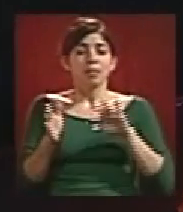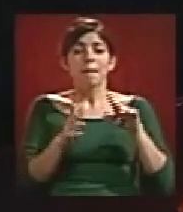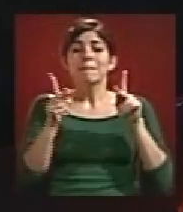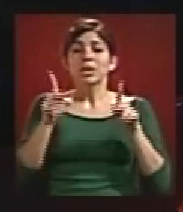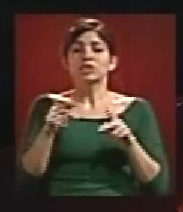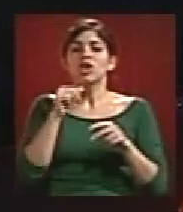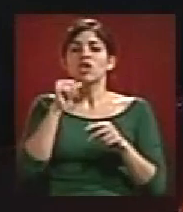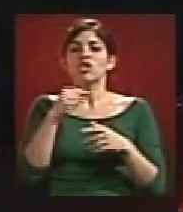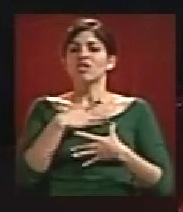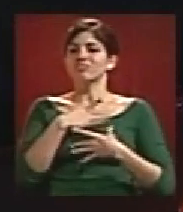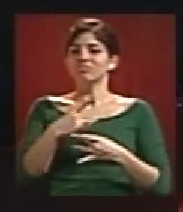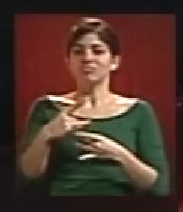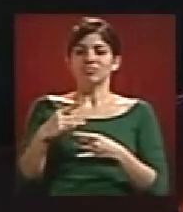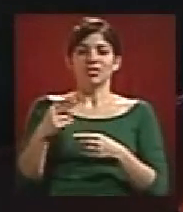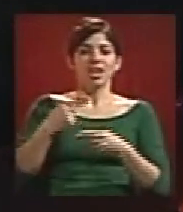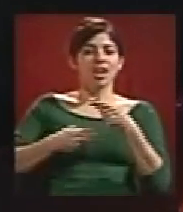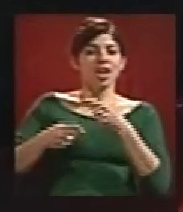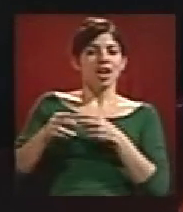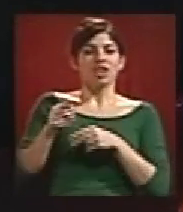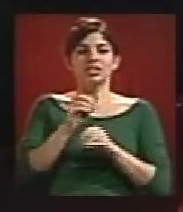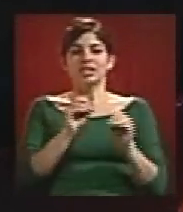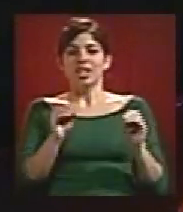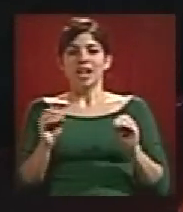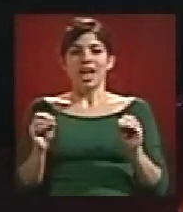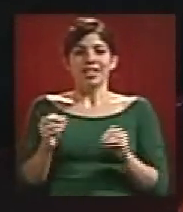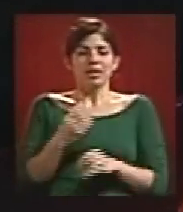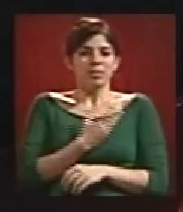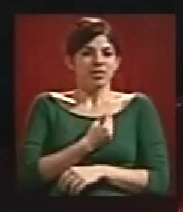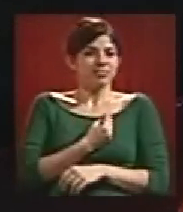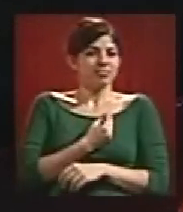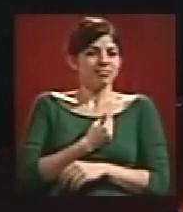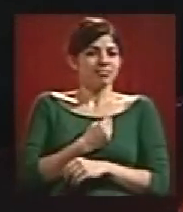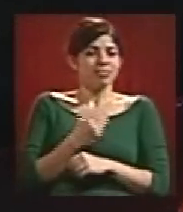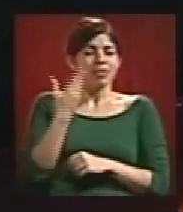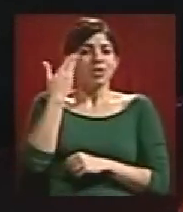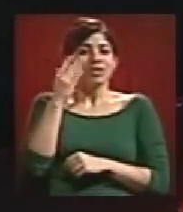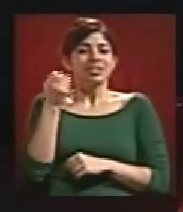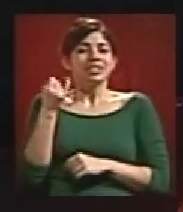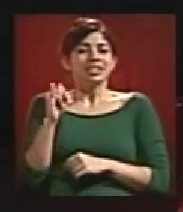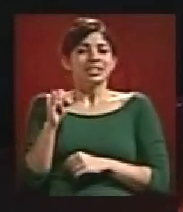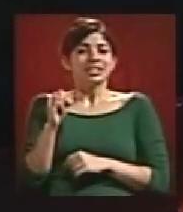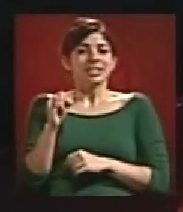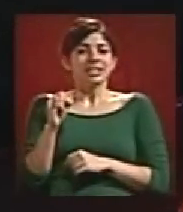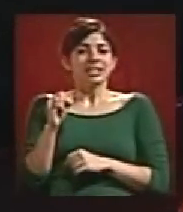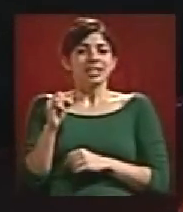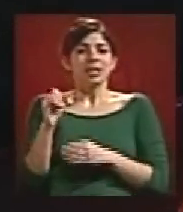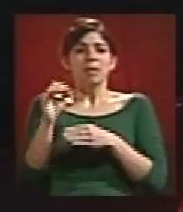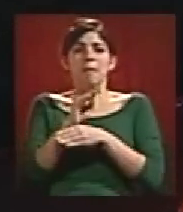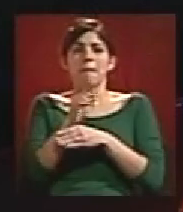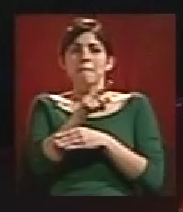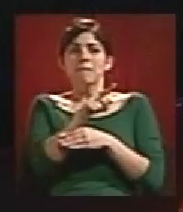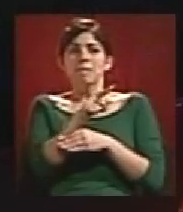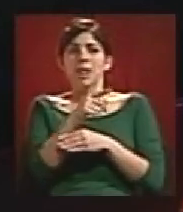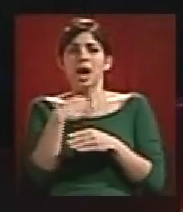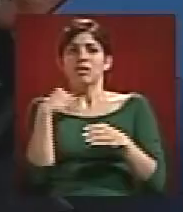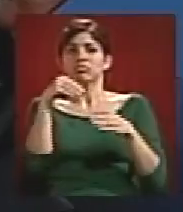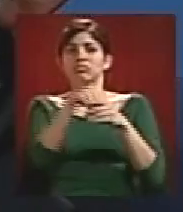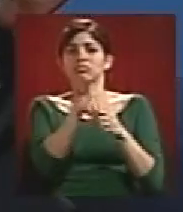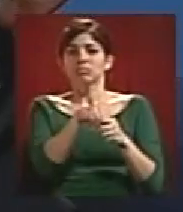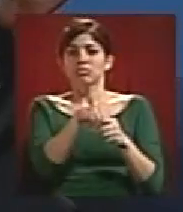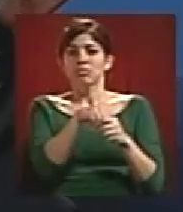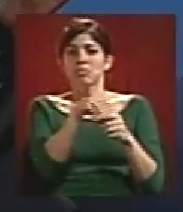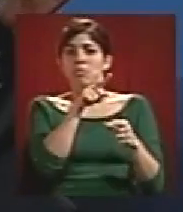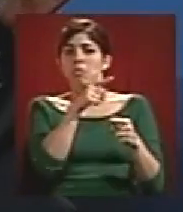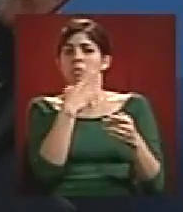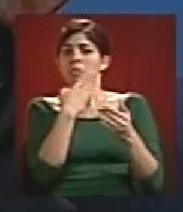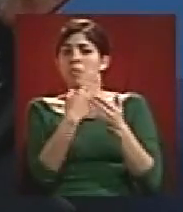con nadie, ¿verdad? De que le da temor porque no sabe si efectivamente el banco donde coloca su dinero es